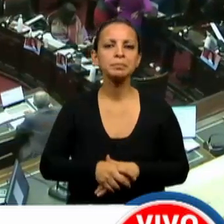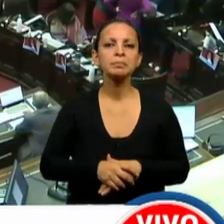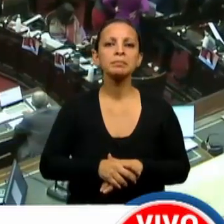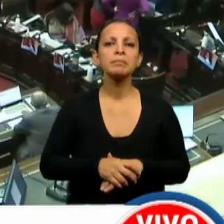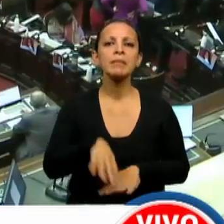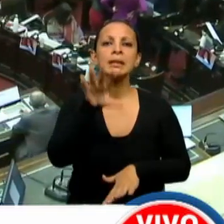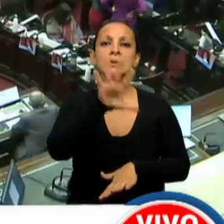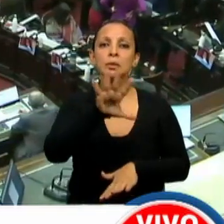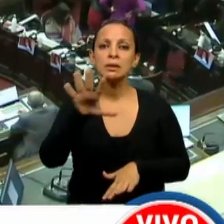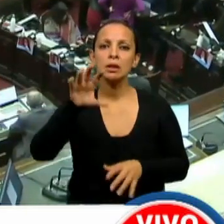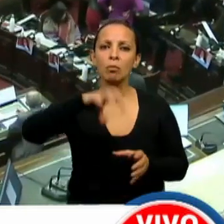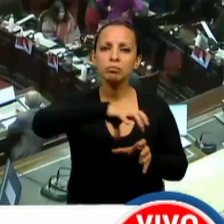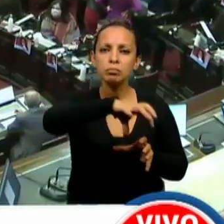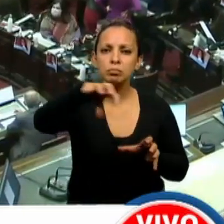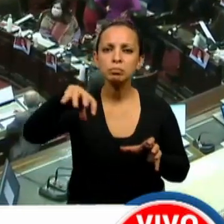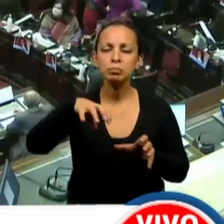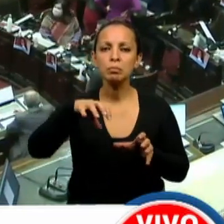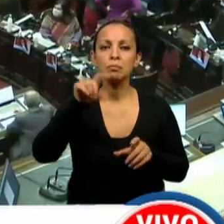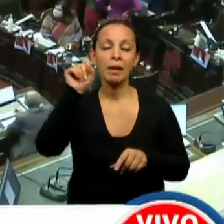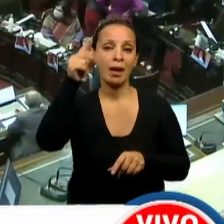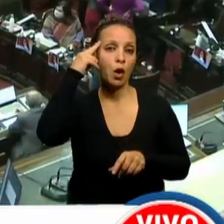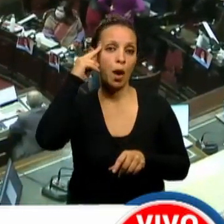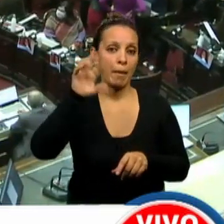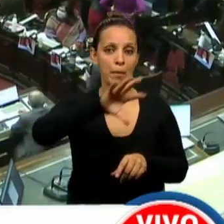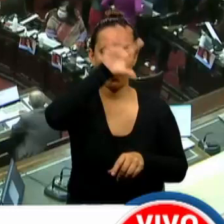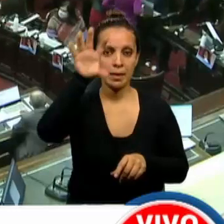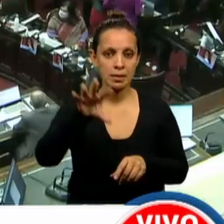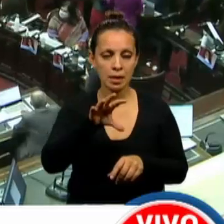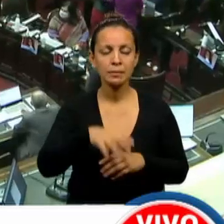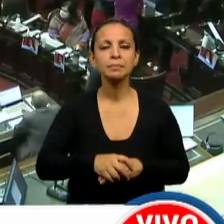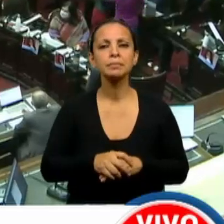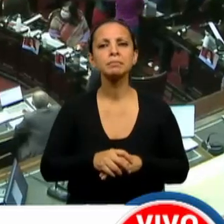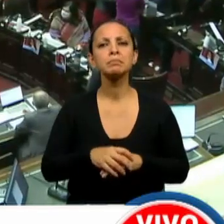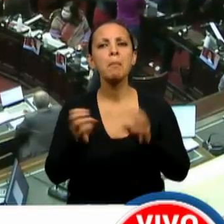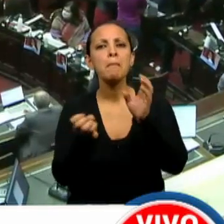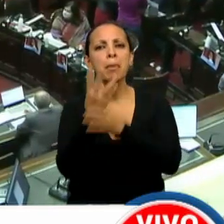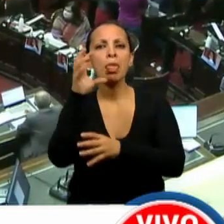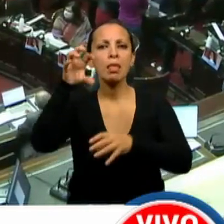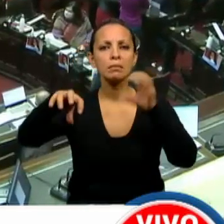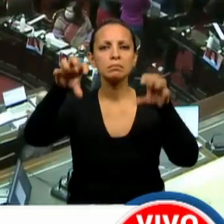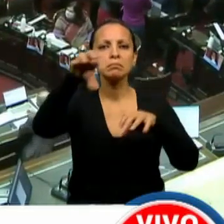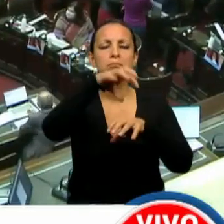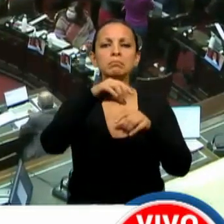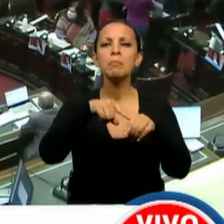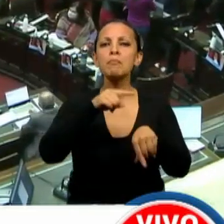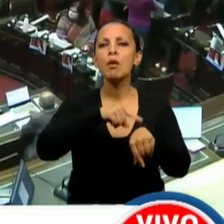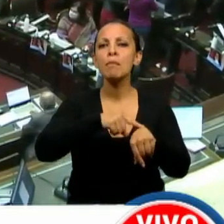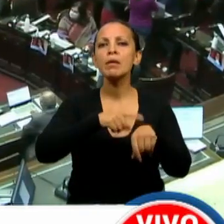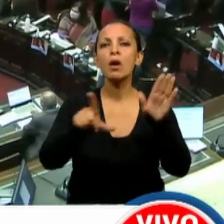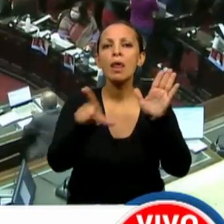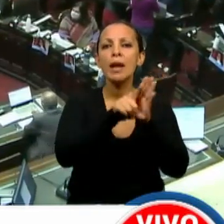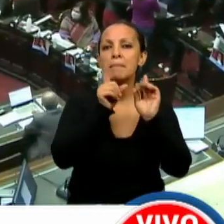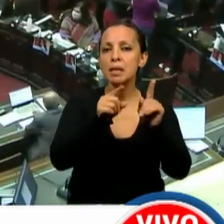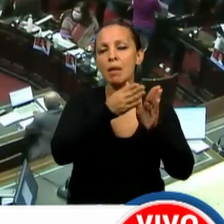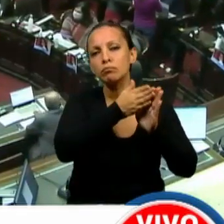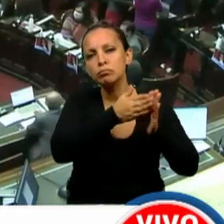55 plantas en 9 provincias nacieron y se desarrollaron a partir de la vigencia de la ley